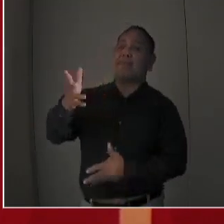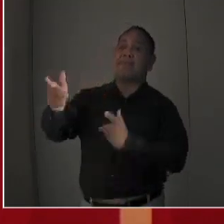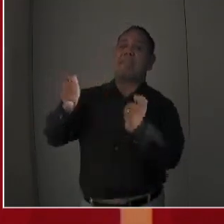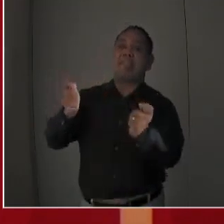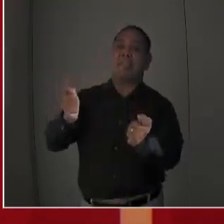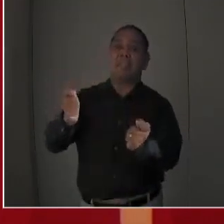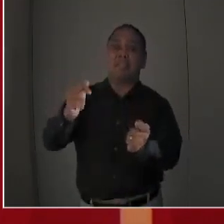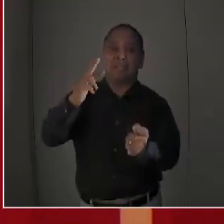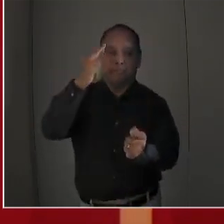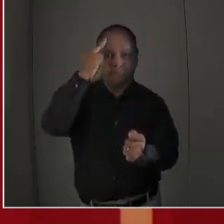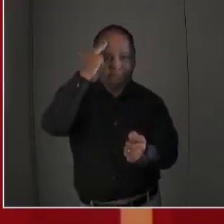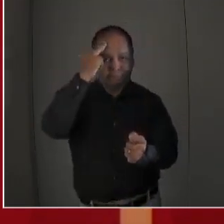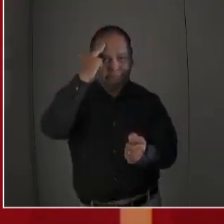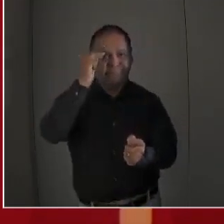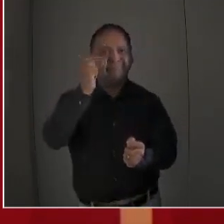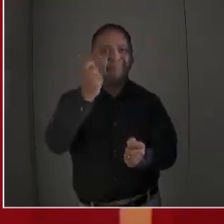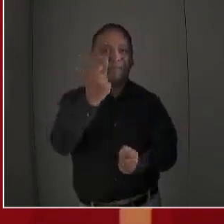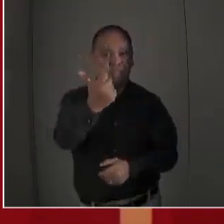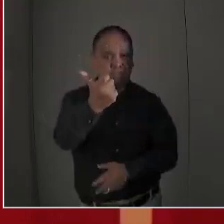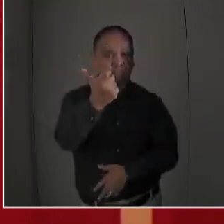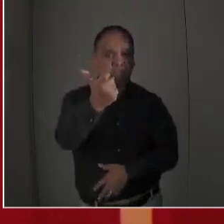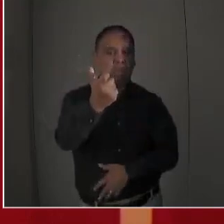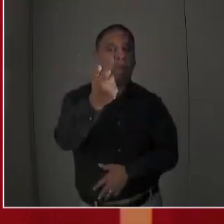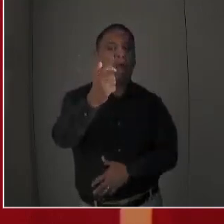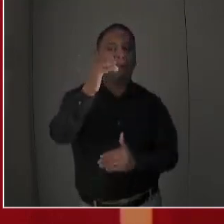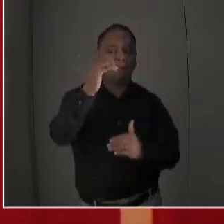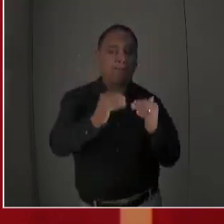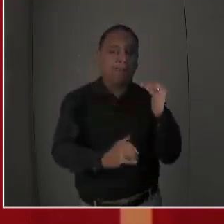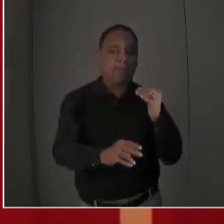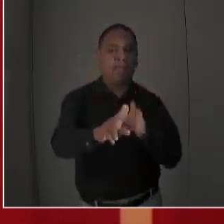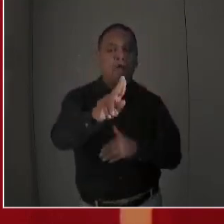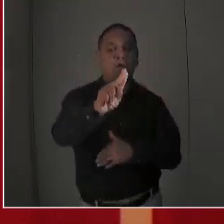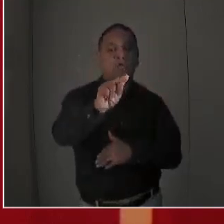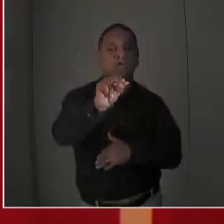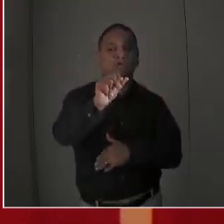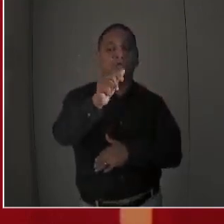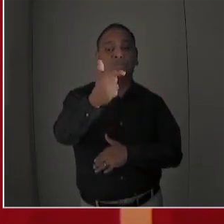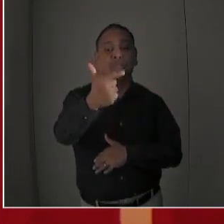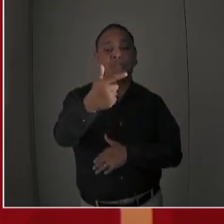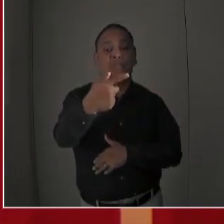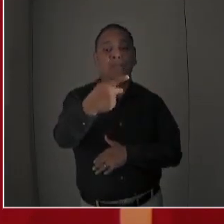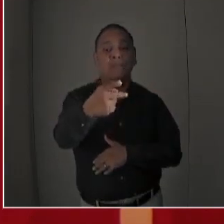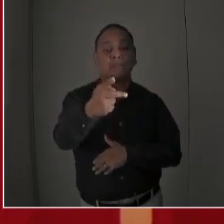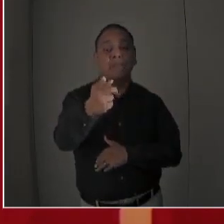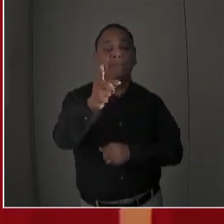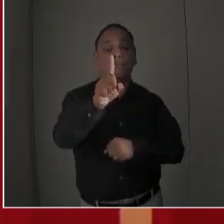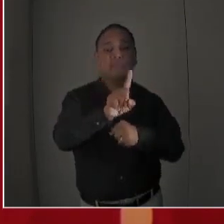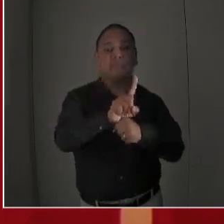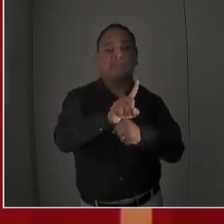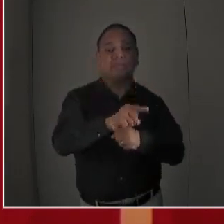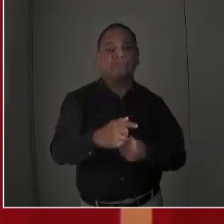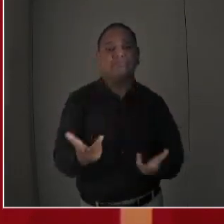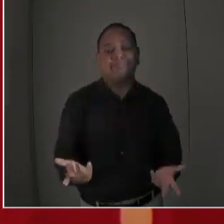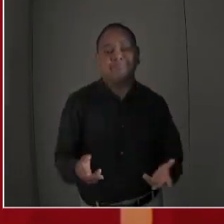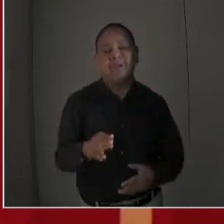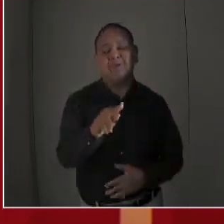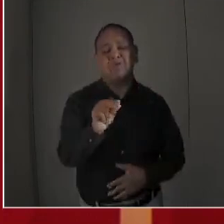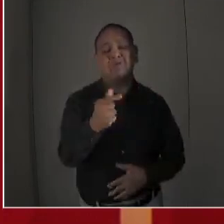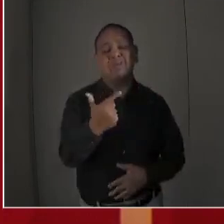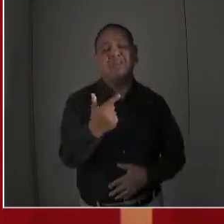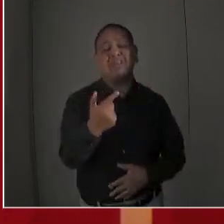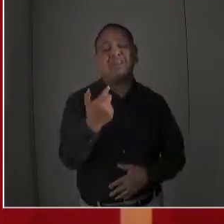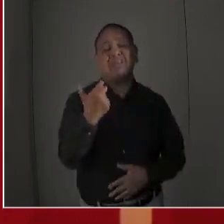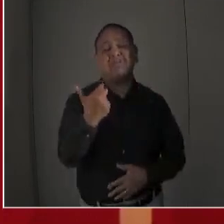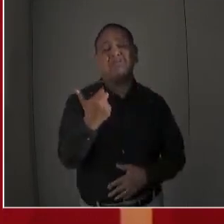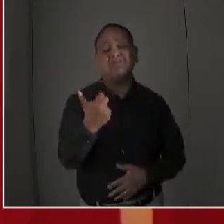les recuerdo, el salario mínimo estaba en 87 pesos al día. ¿Qué alcanza con 87